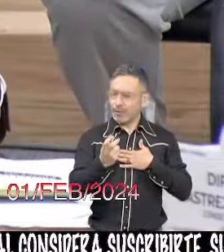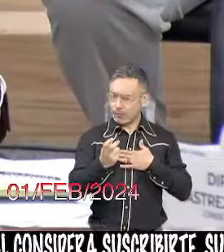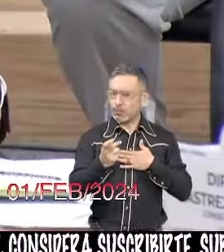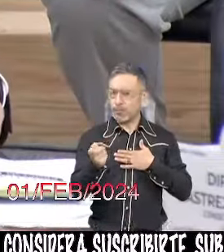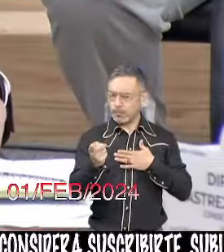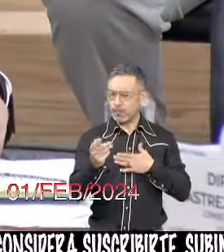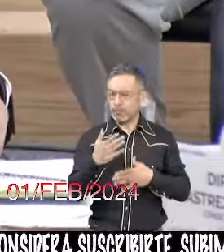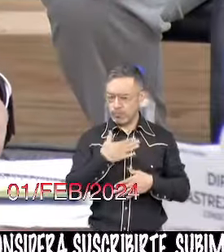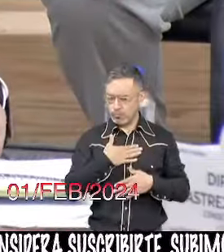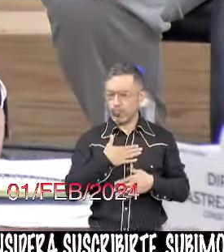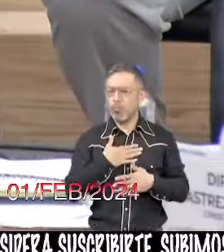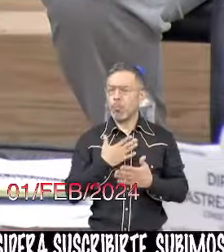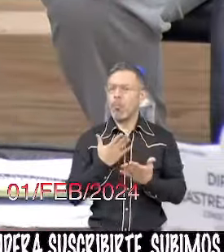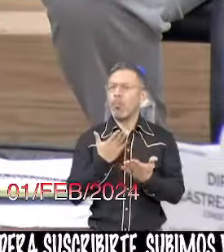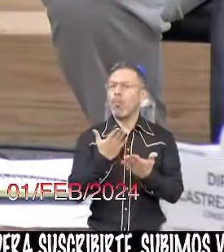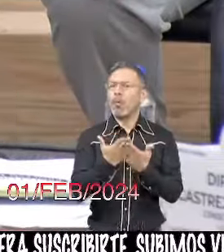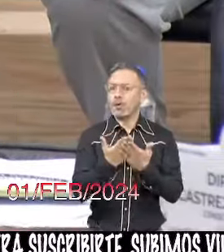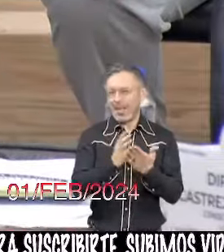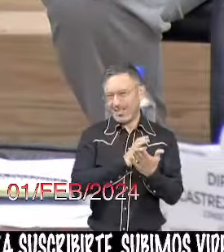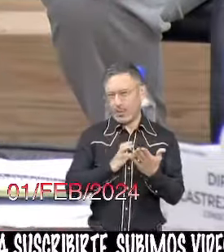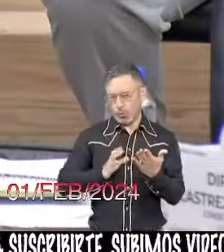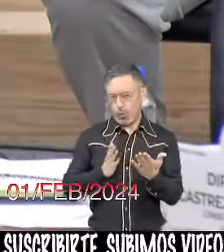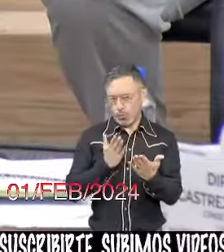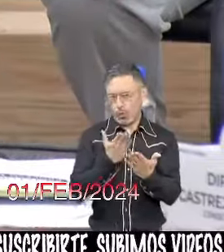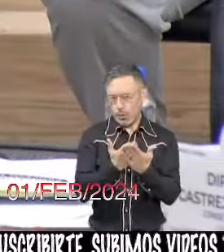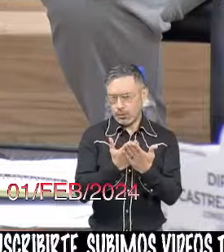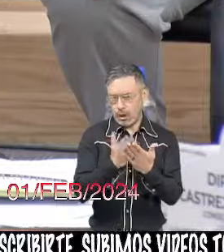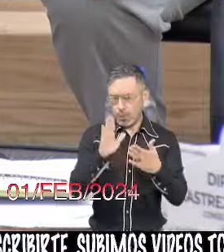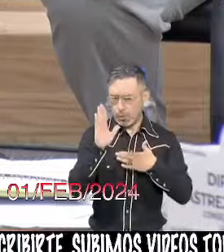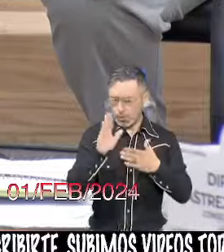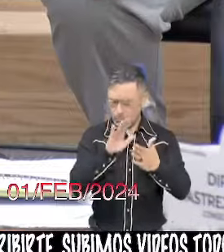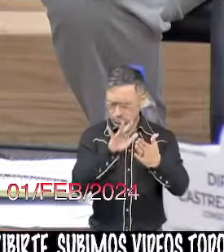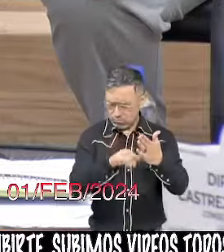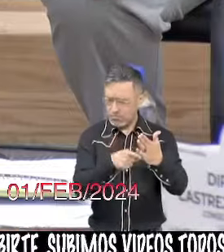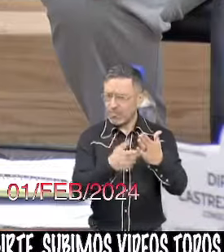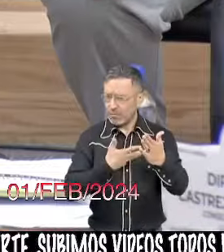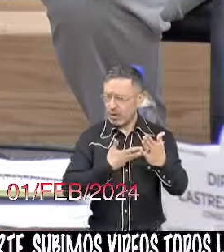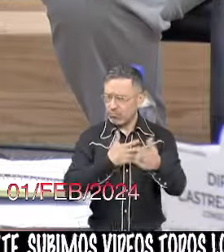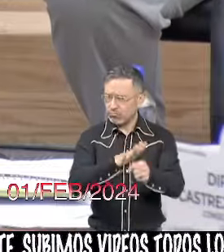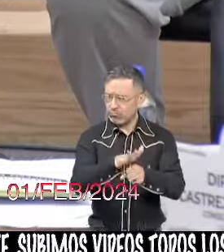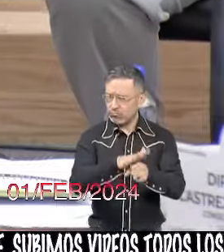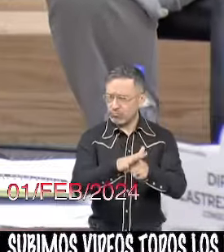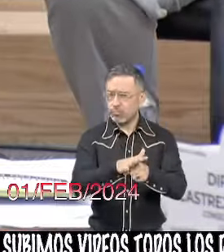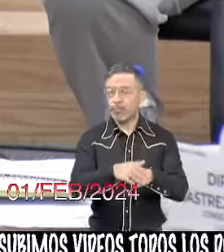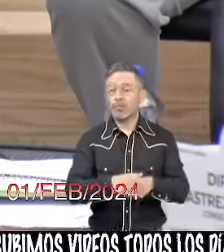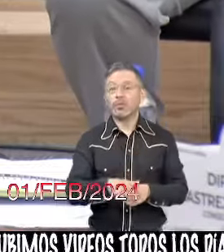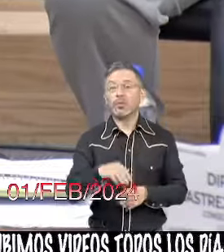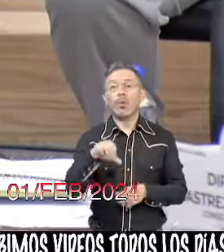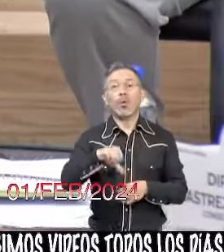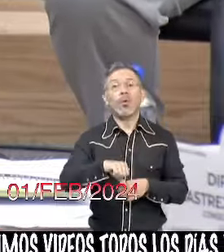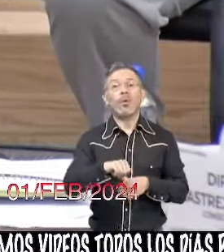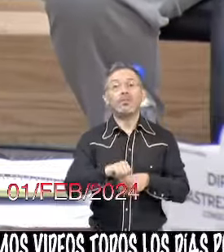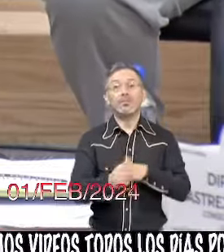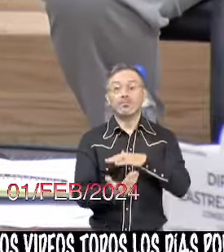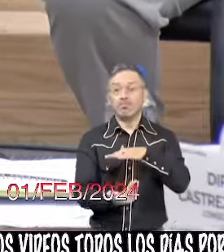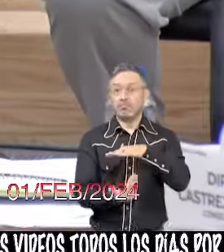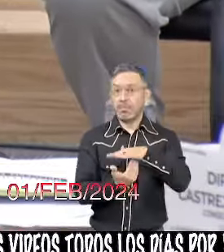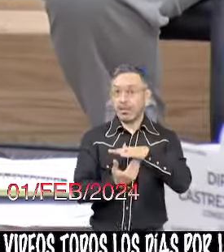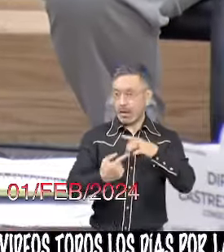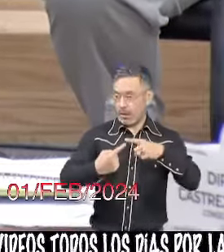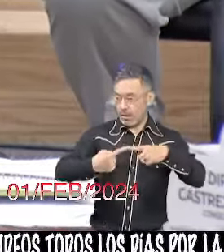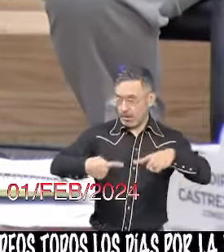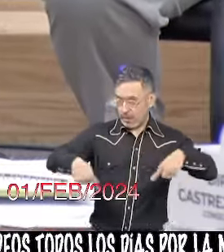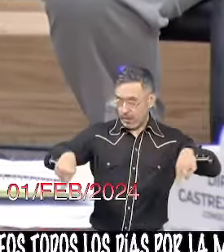plataforma política. Hoy lo que se está discutiendo en esta mesa o se está poniendo a